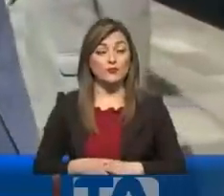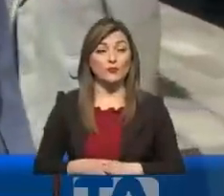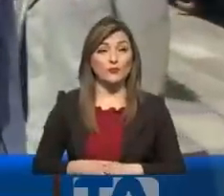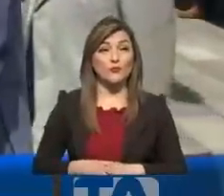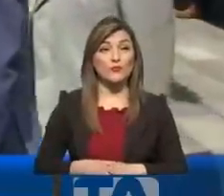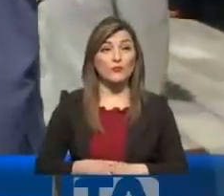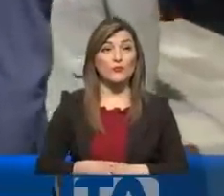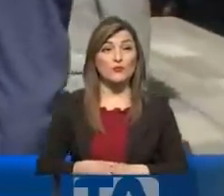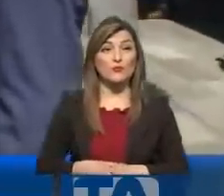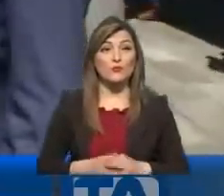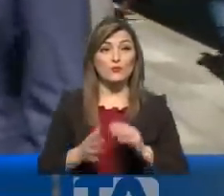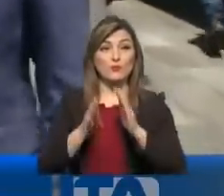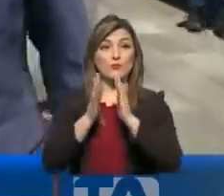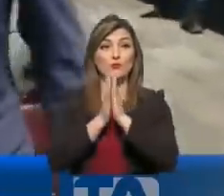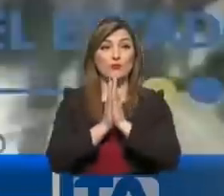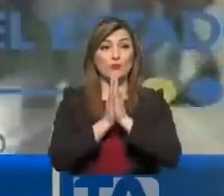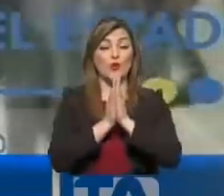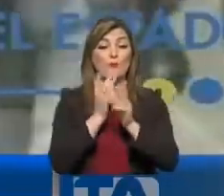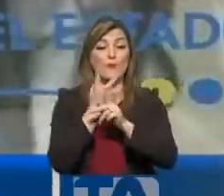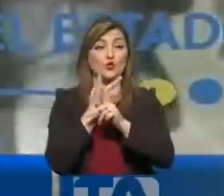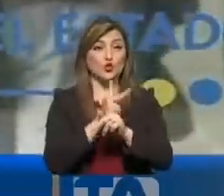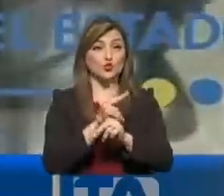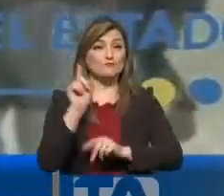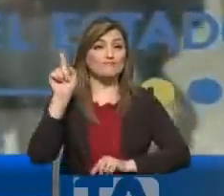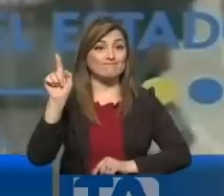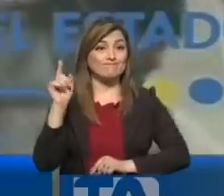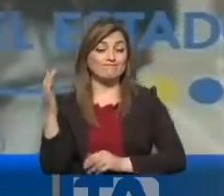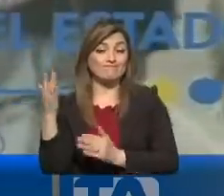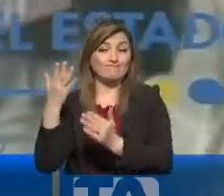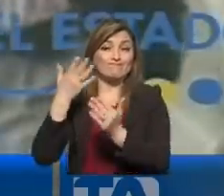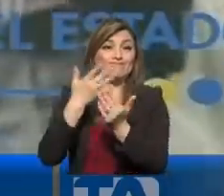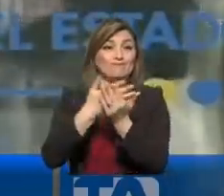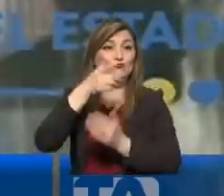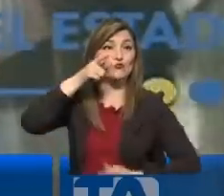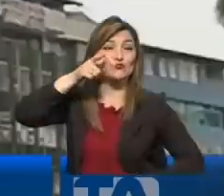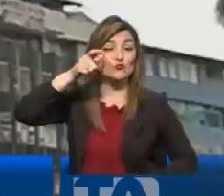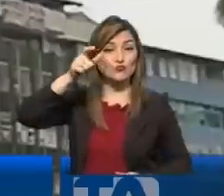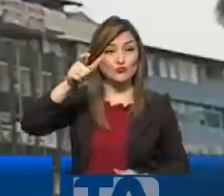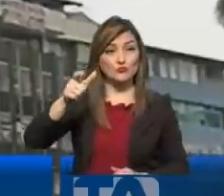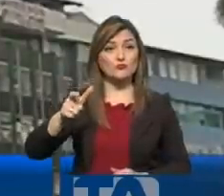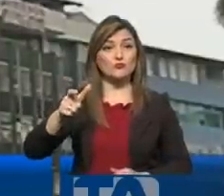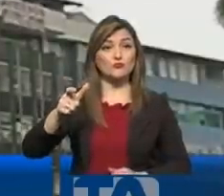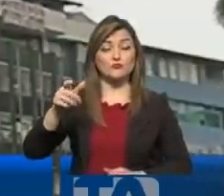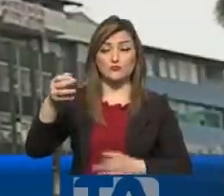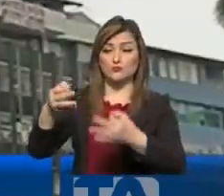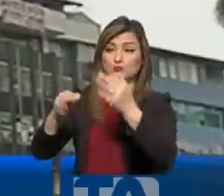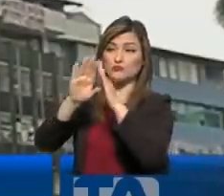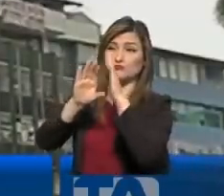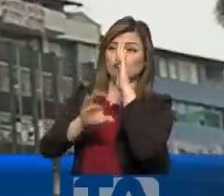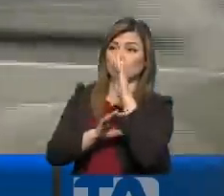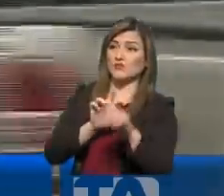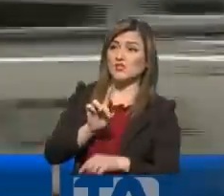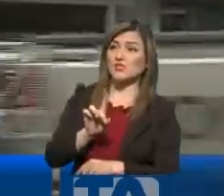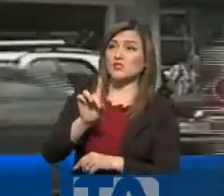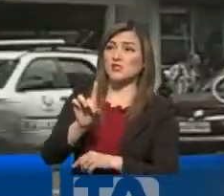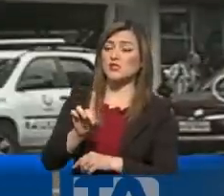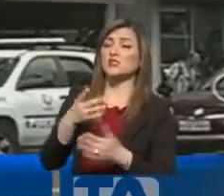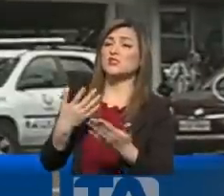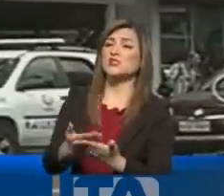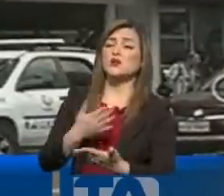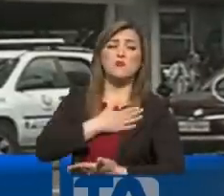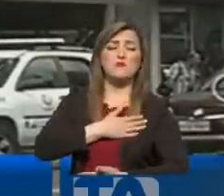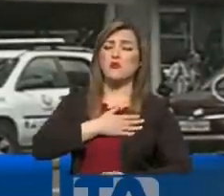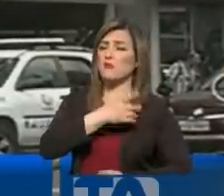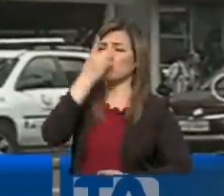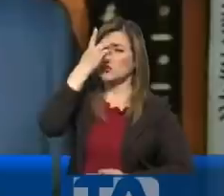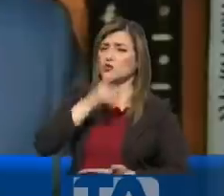a más de solicitar una acción de protección, Murillo ha acudido a la Fiscalía General del Estado y a la propia Corte Constitucional para revertir